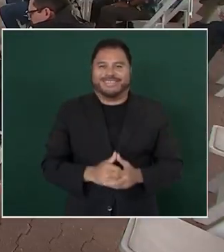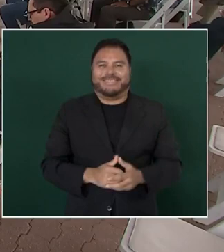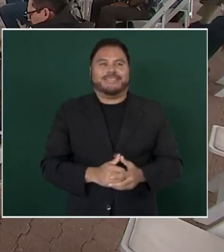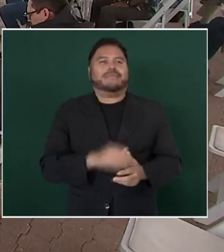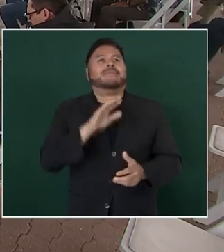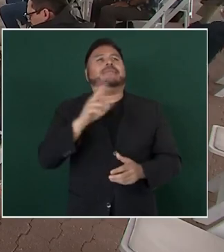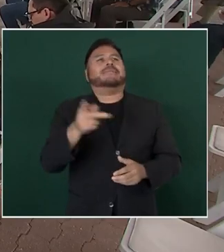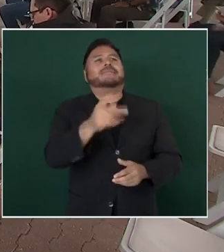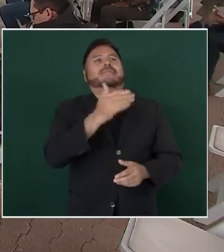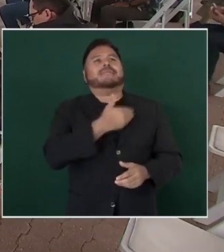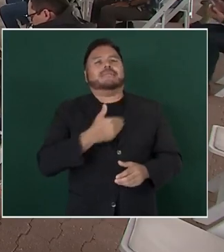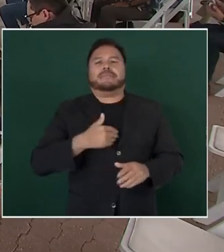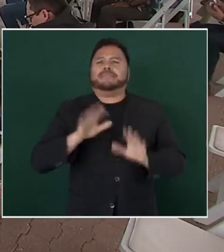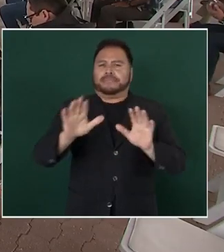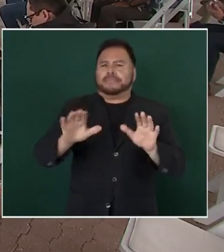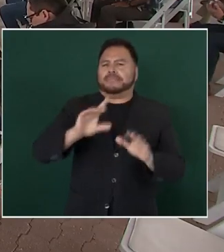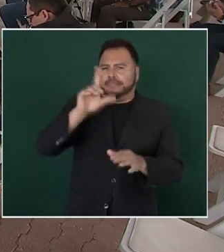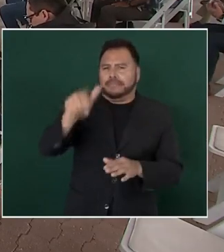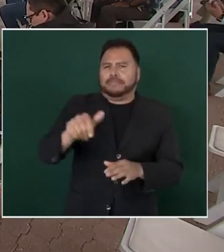Ay, lo vamos